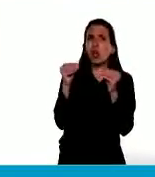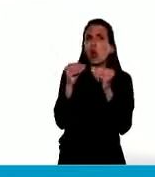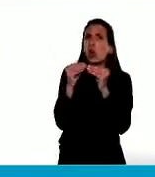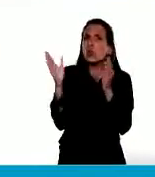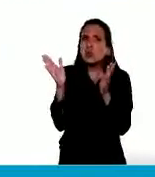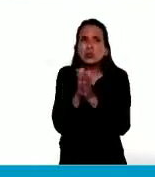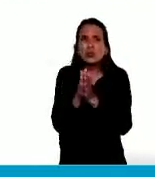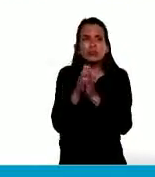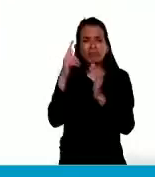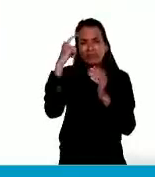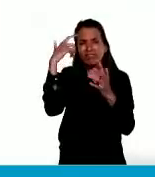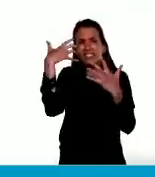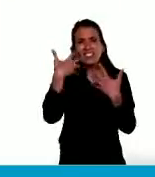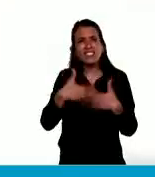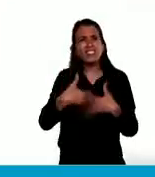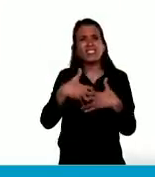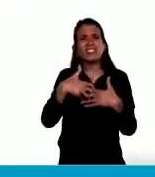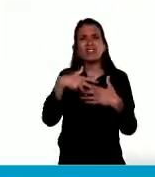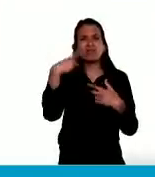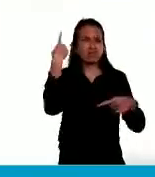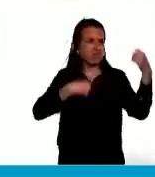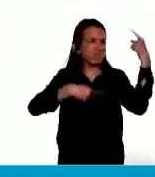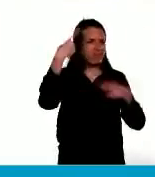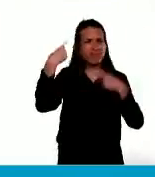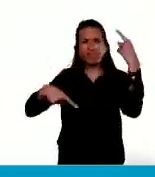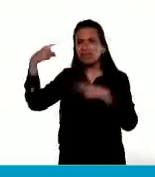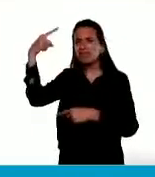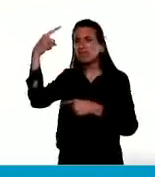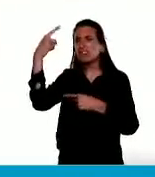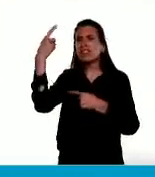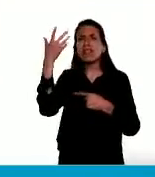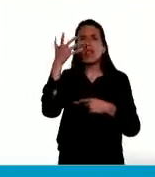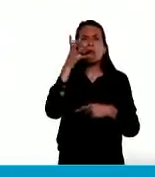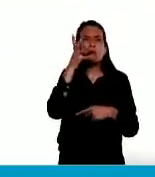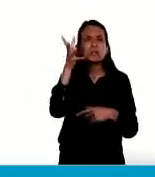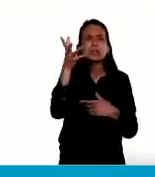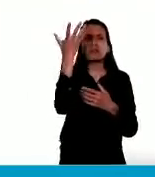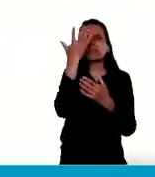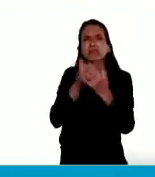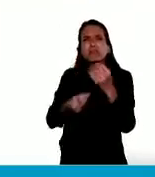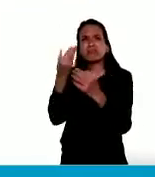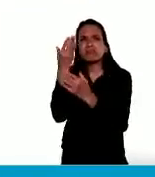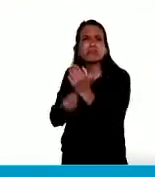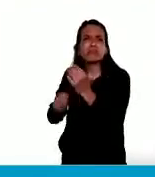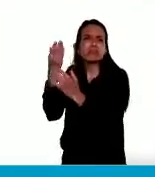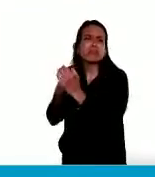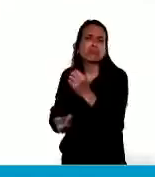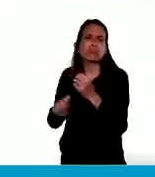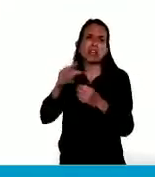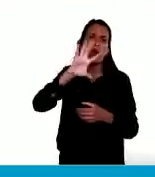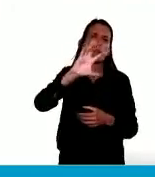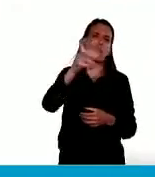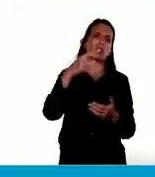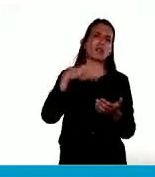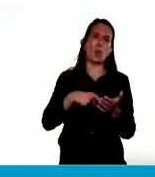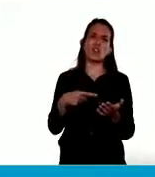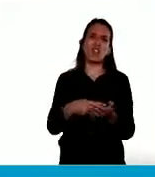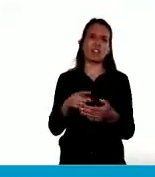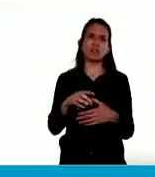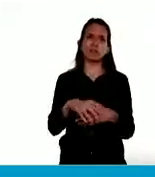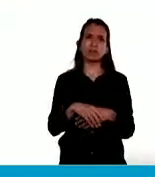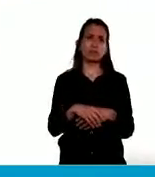reflexionar sobre las diferentes fallas que tenemos los que hoy nos toca gobernar la provincia de Buenos Aires.